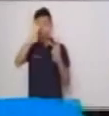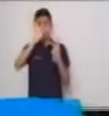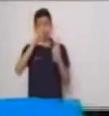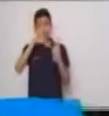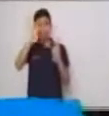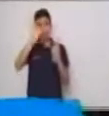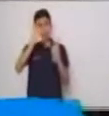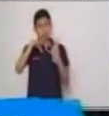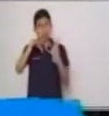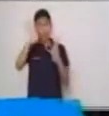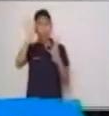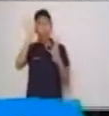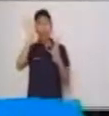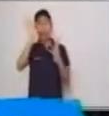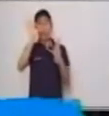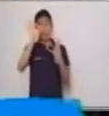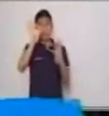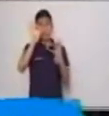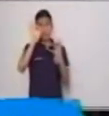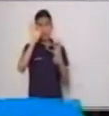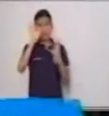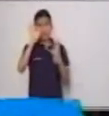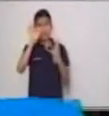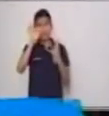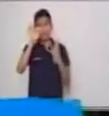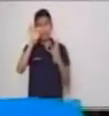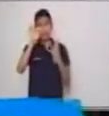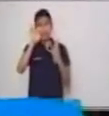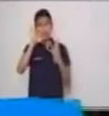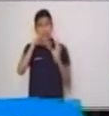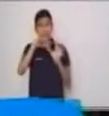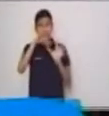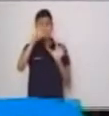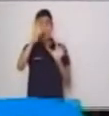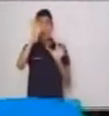2, 3, 4,